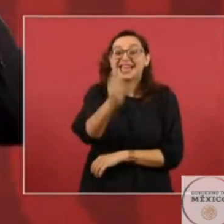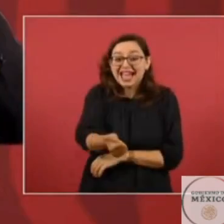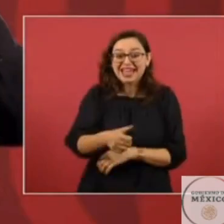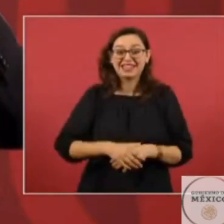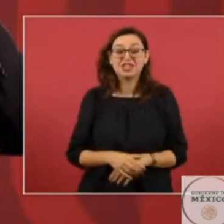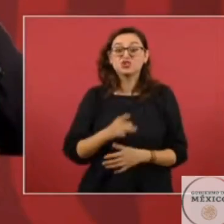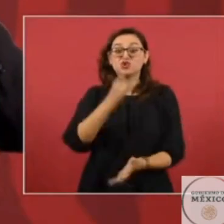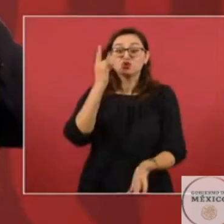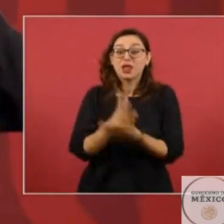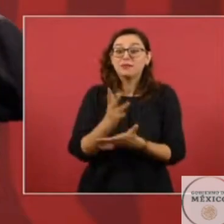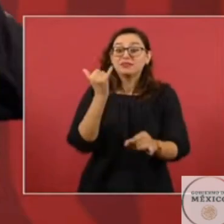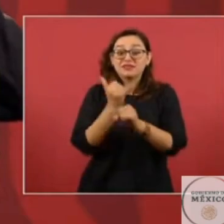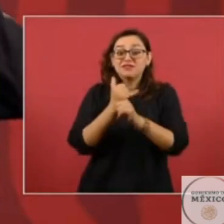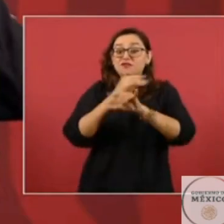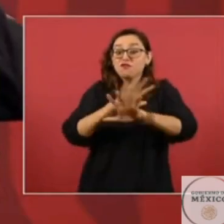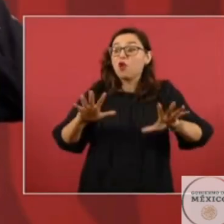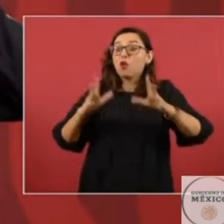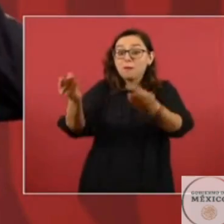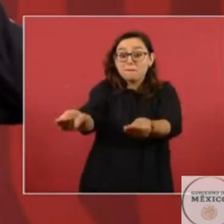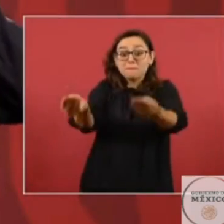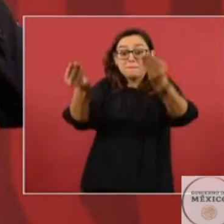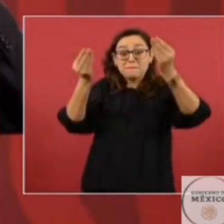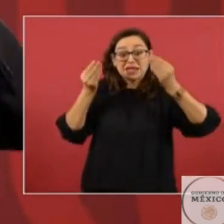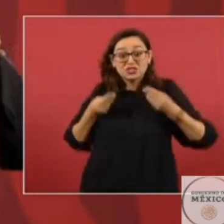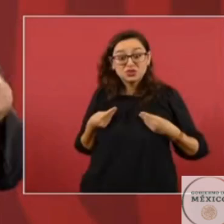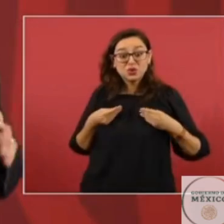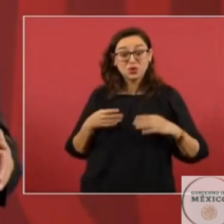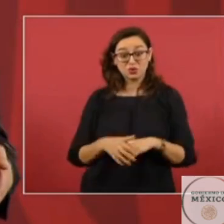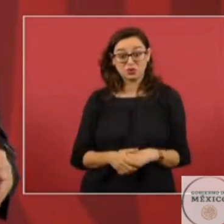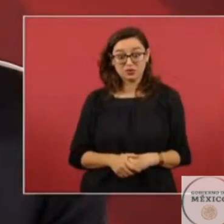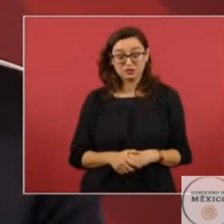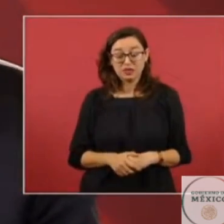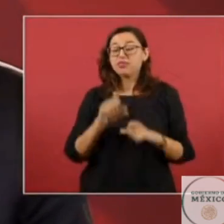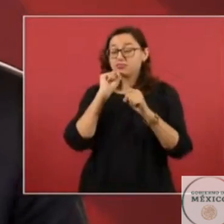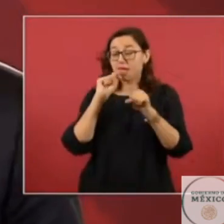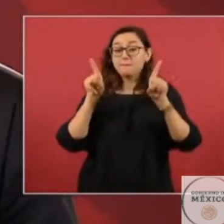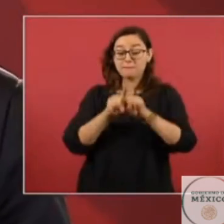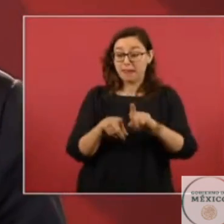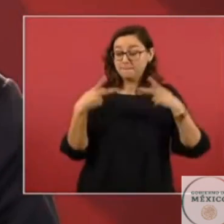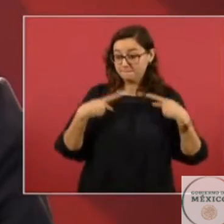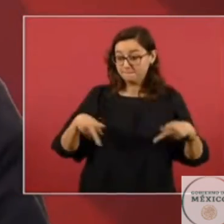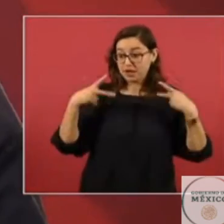los abogados, yo no sé, yo no me encargo de estos asuntos. No soy